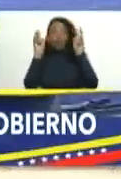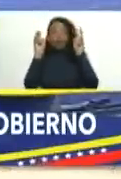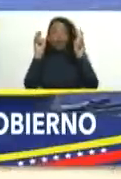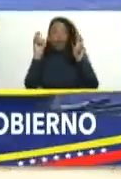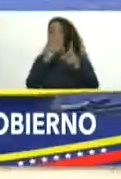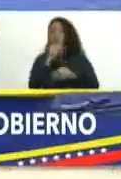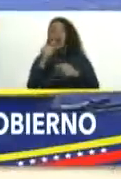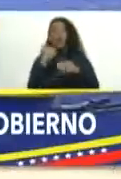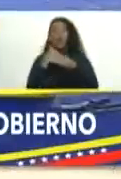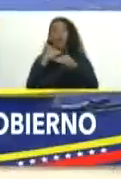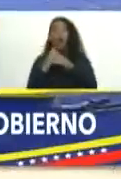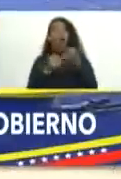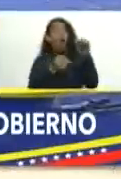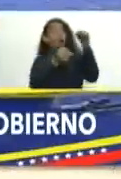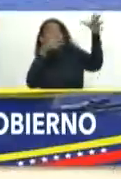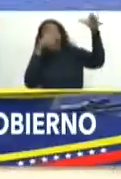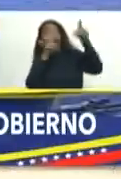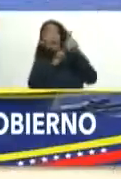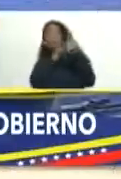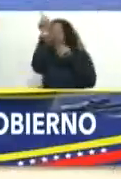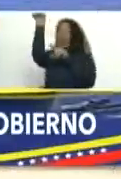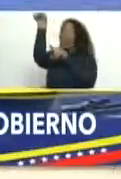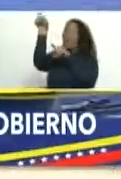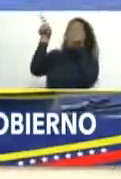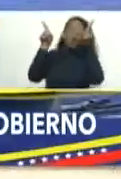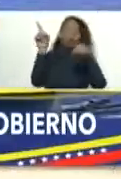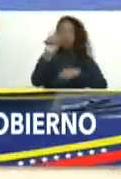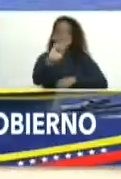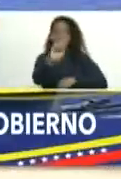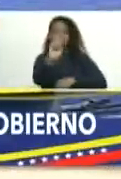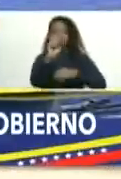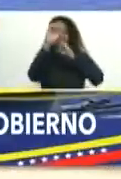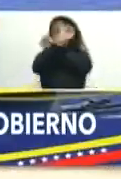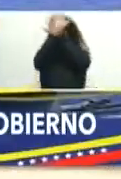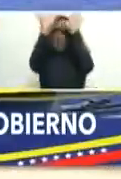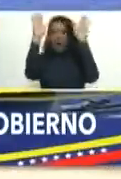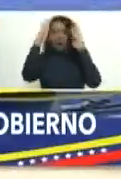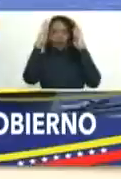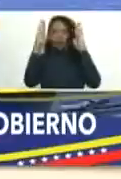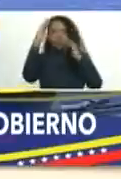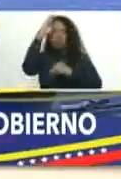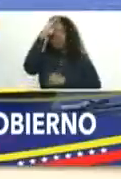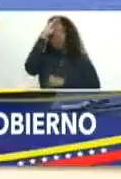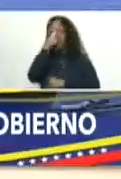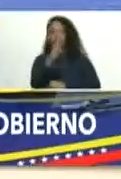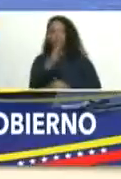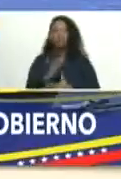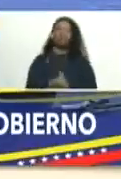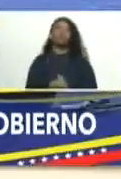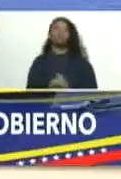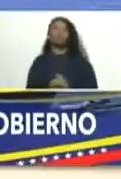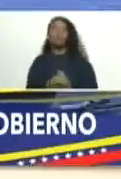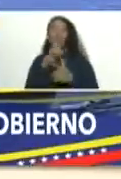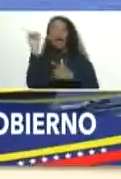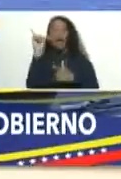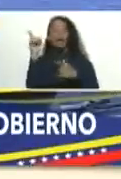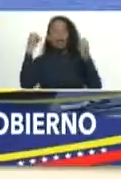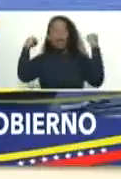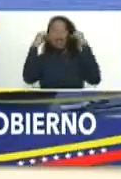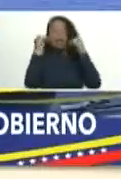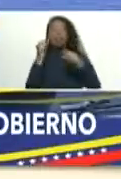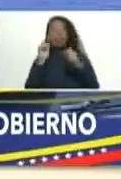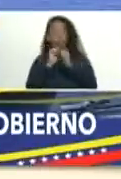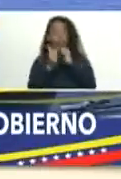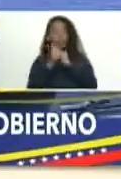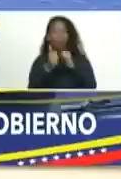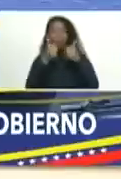flecha, compadre. ¿Ah? ¿Mm? El ejercicio de lanzar flechas es un buen ejercicio, un buen deporte, pero